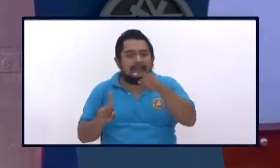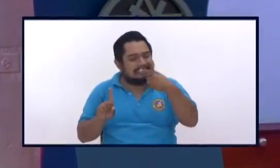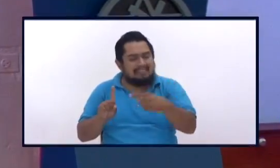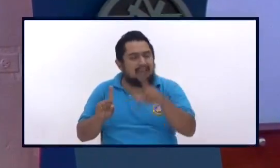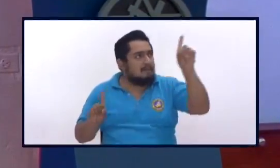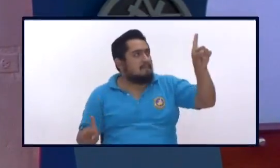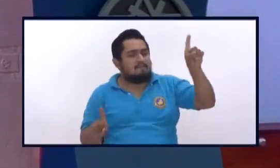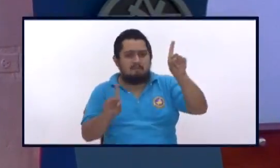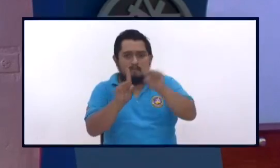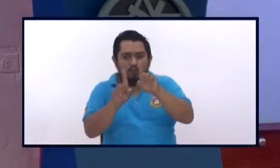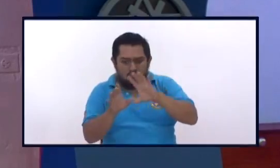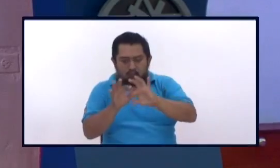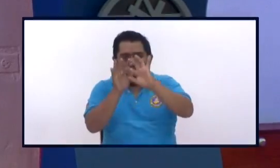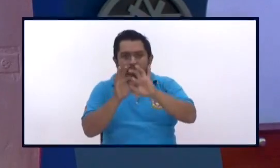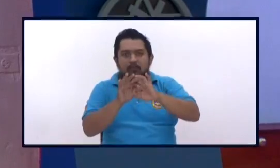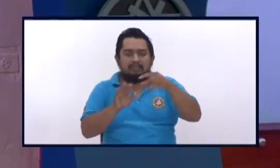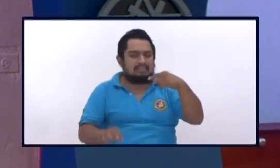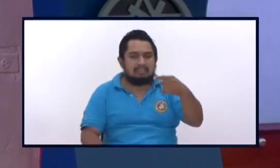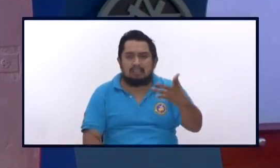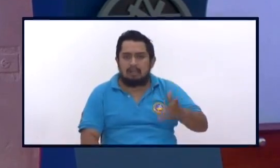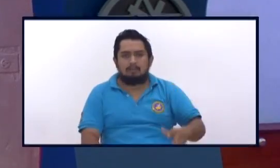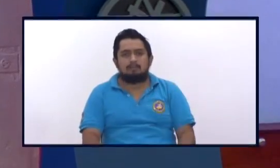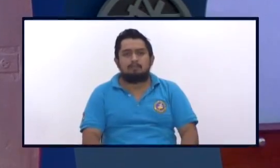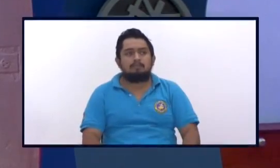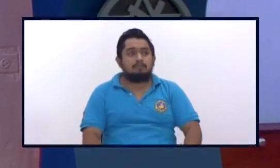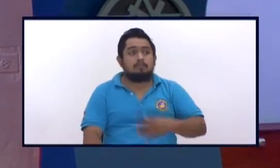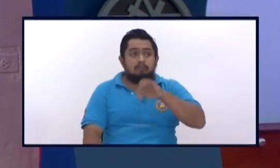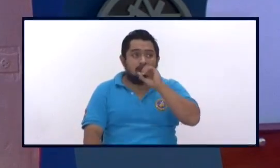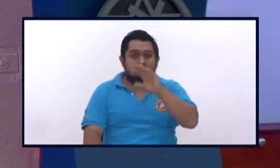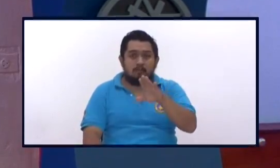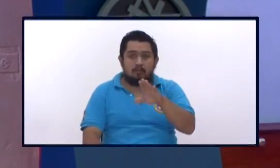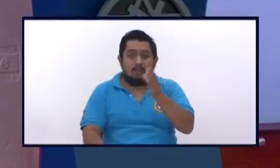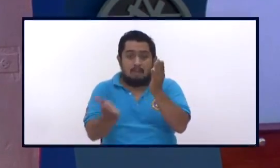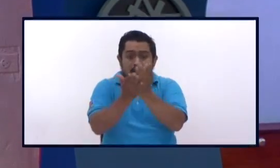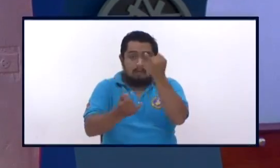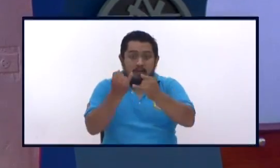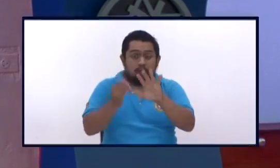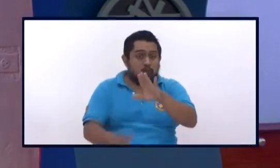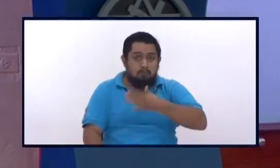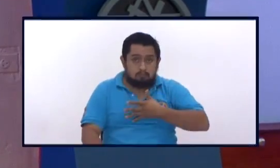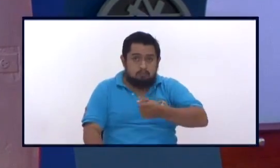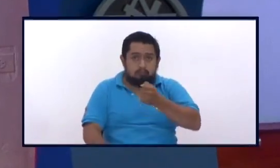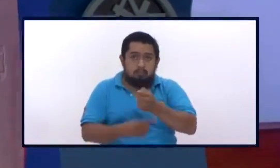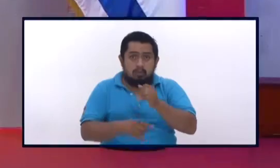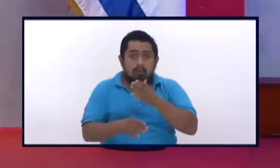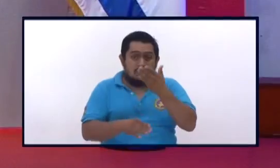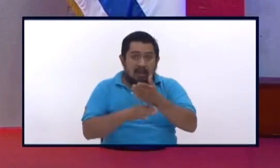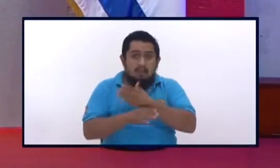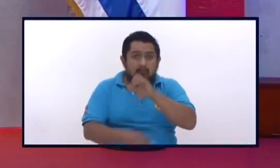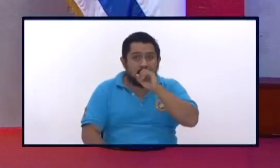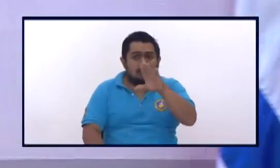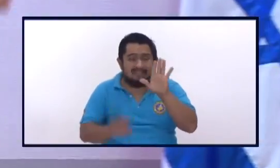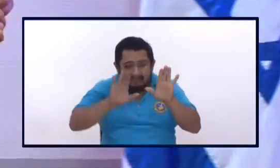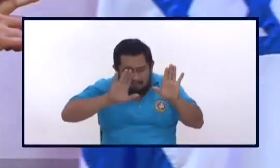presencia de dios sobre nuestras vidas no quiero llegar al final del sermón pero quiero recordarte que aún cuando